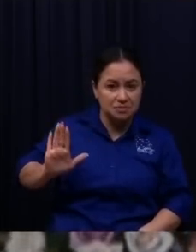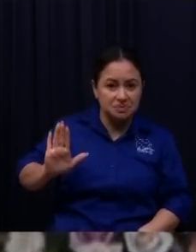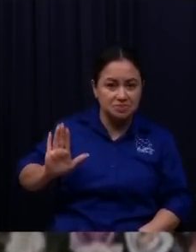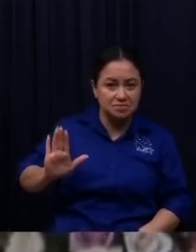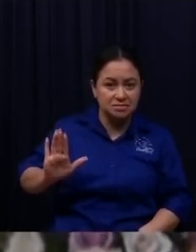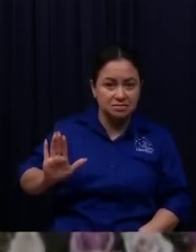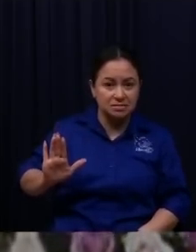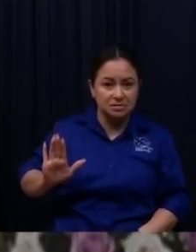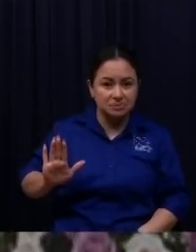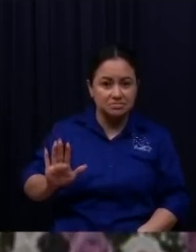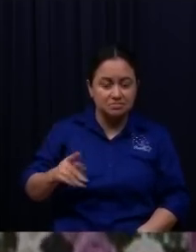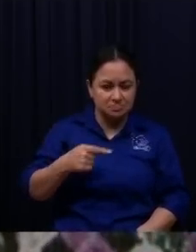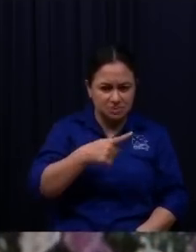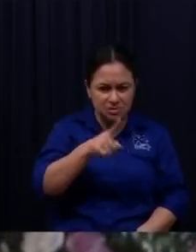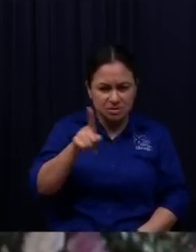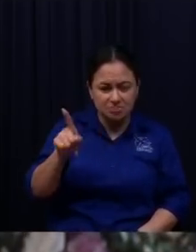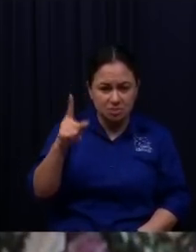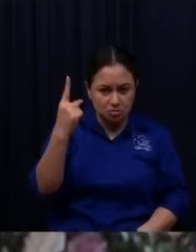Dígame un ejemplo.